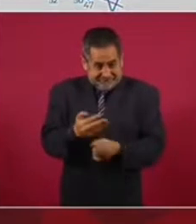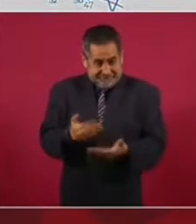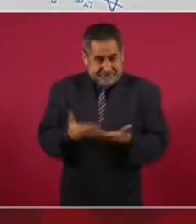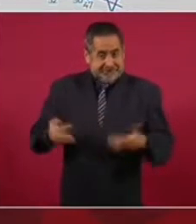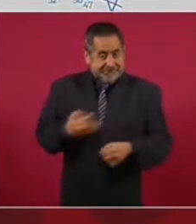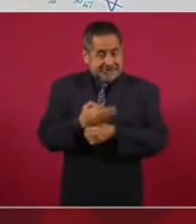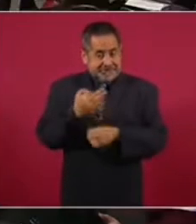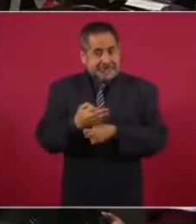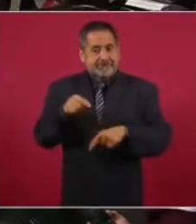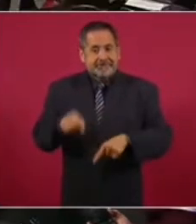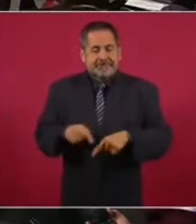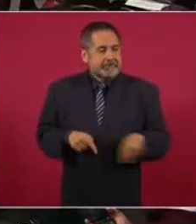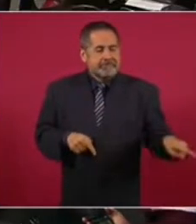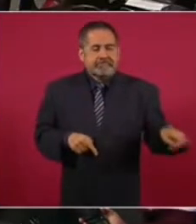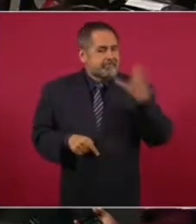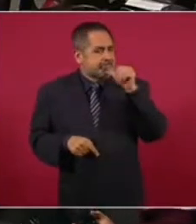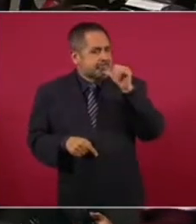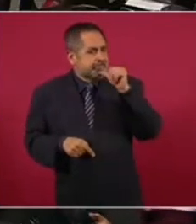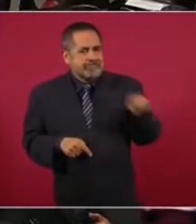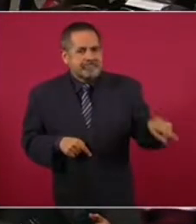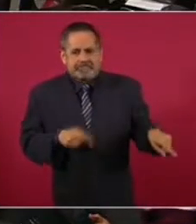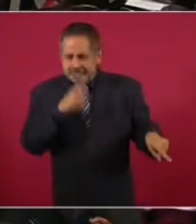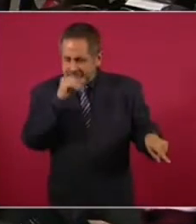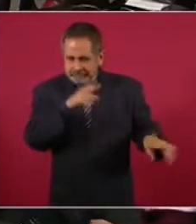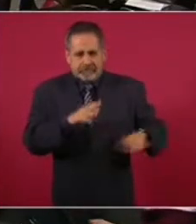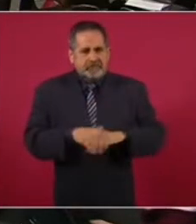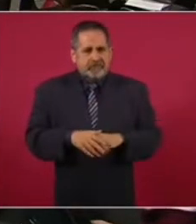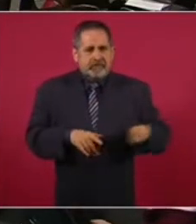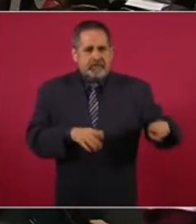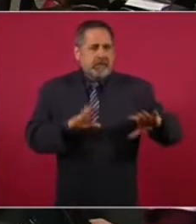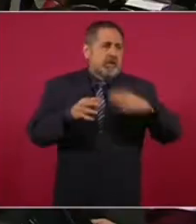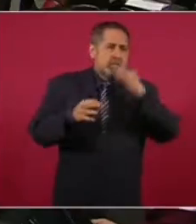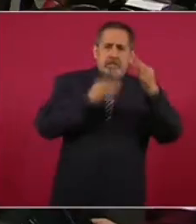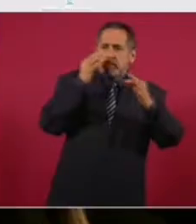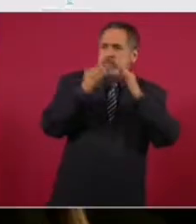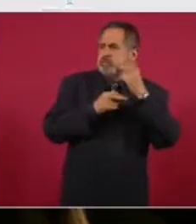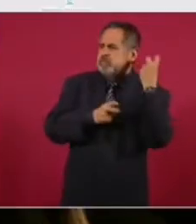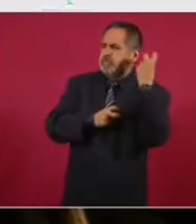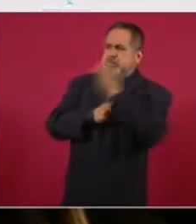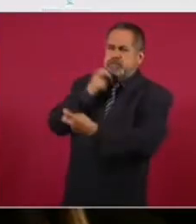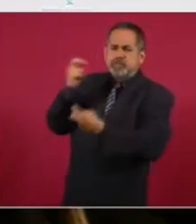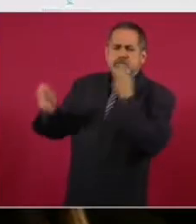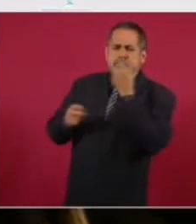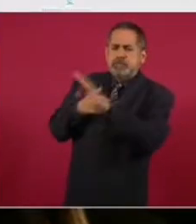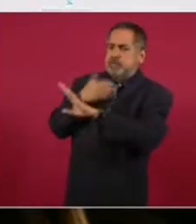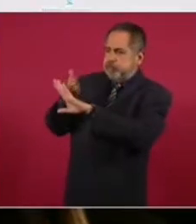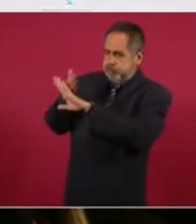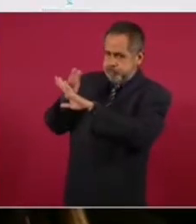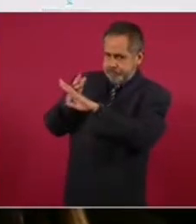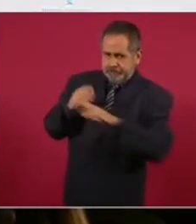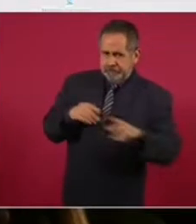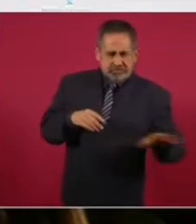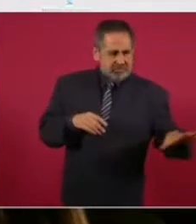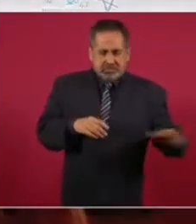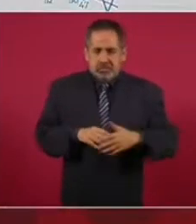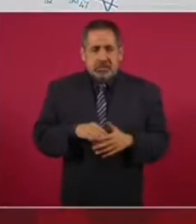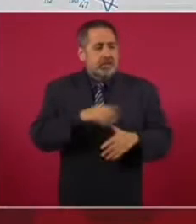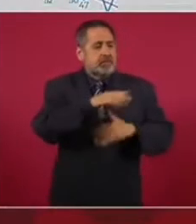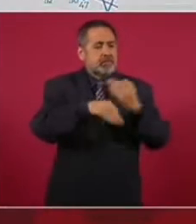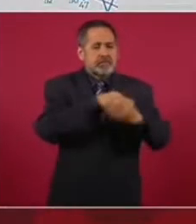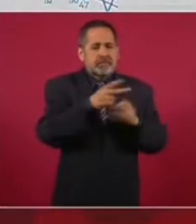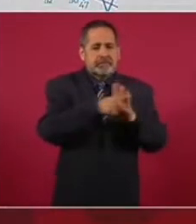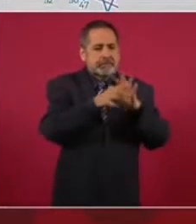hoy, no han podido, con toda su campaña en contra, todos los